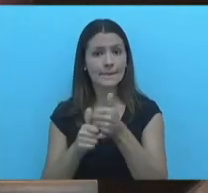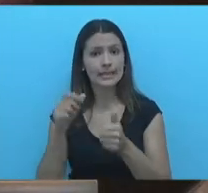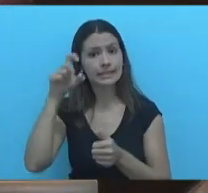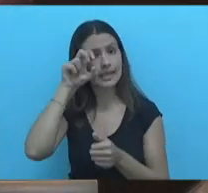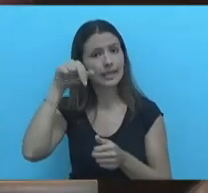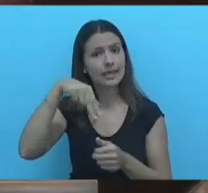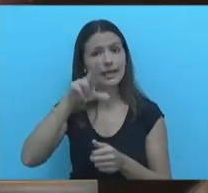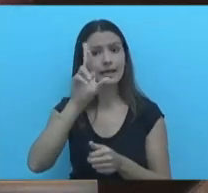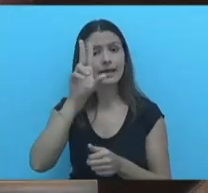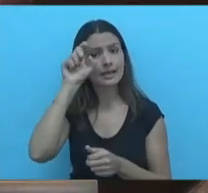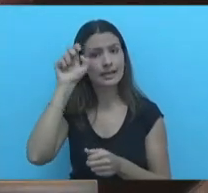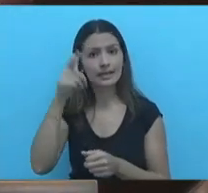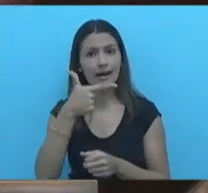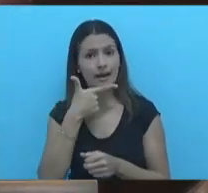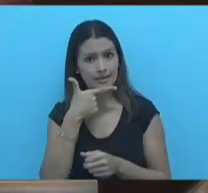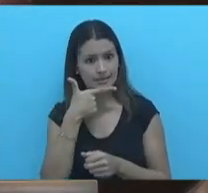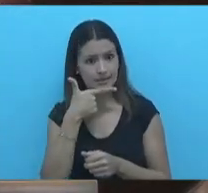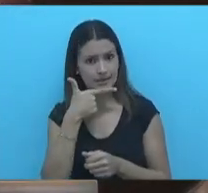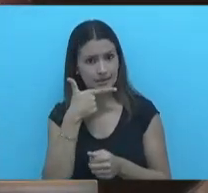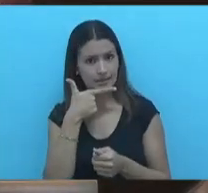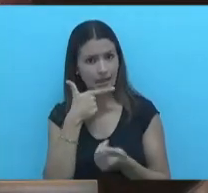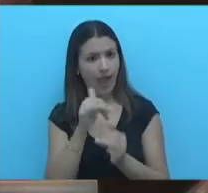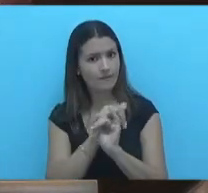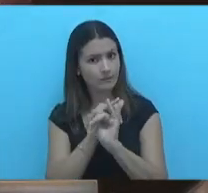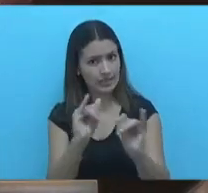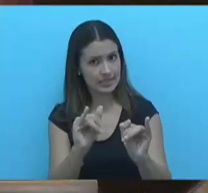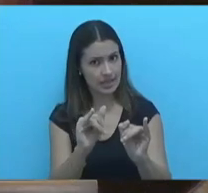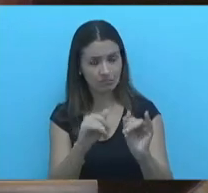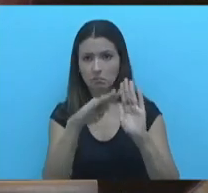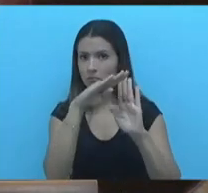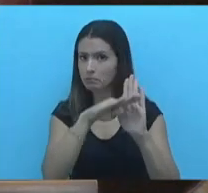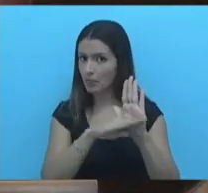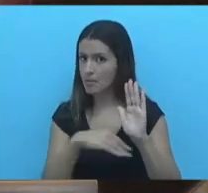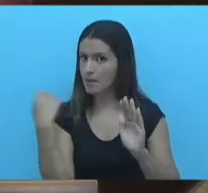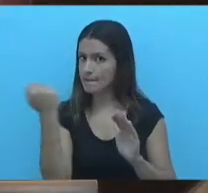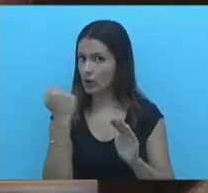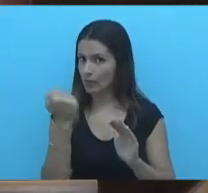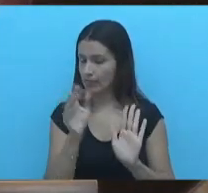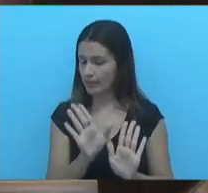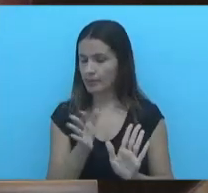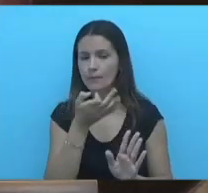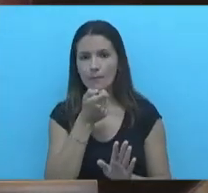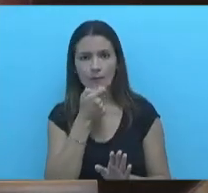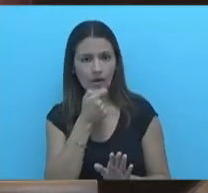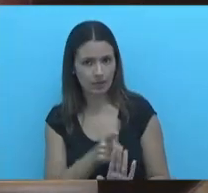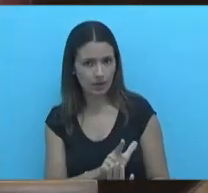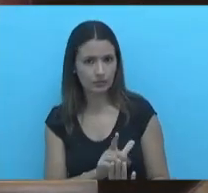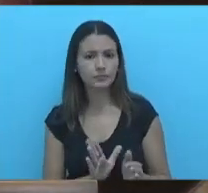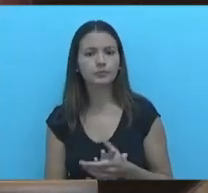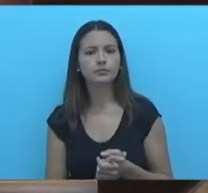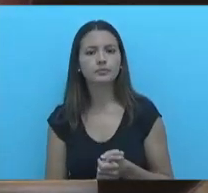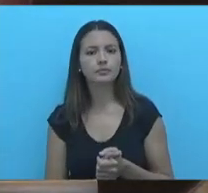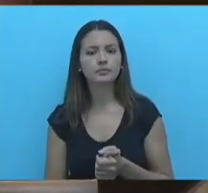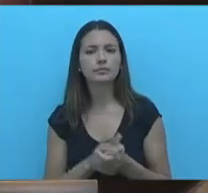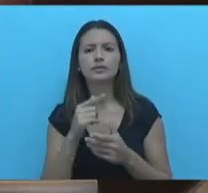un dictamen donde hace consideraciones muy importantes. Por ejemplo, dice que en las